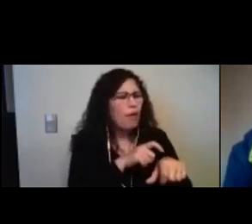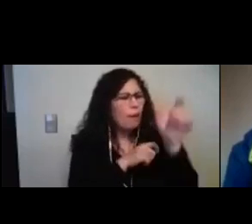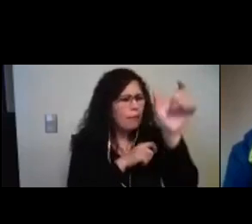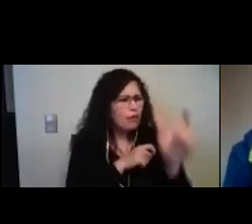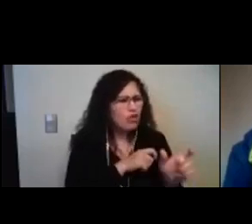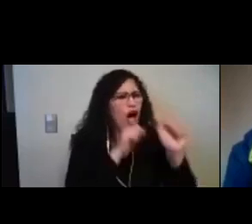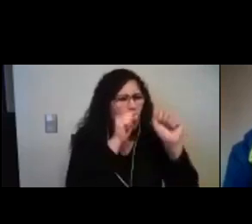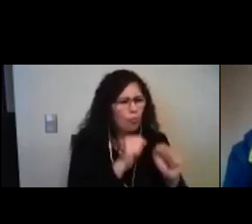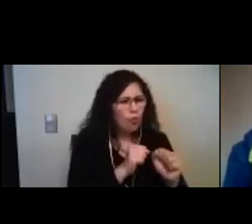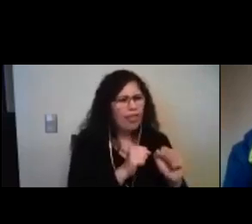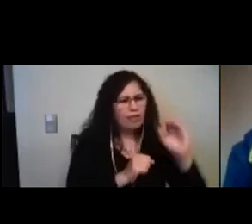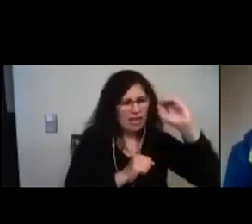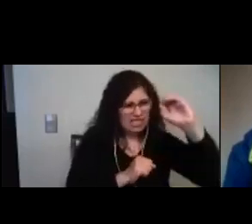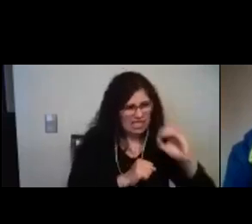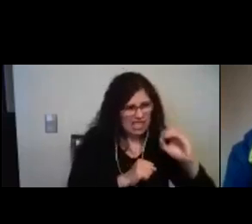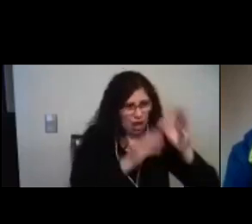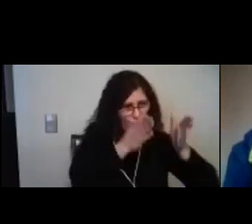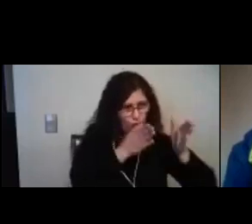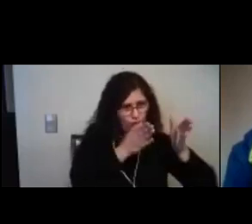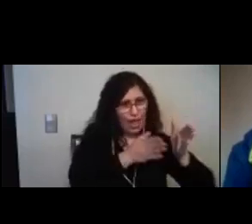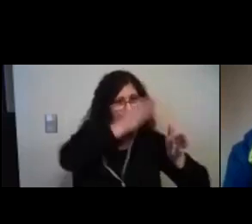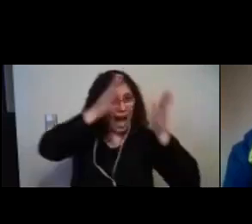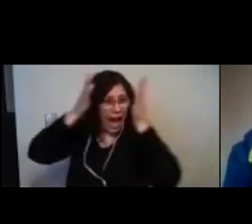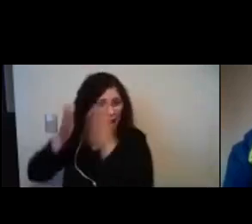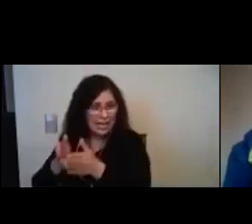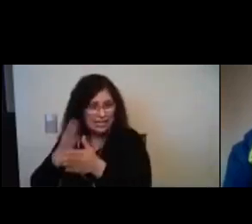del estadio 0 a un estadio 5?